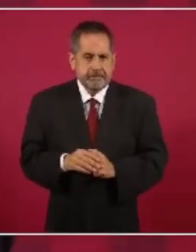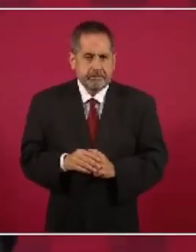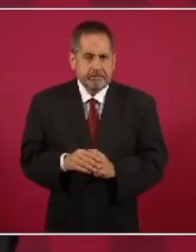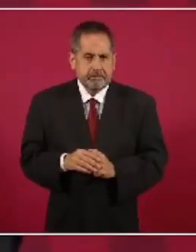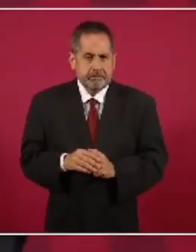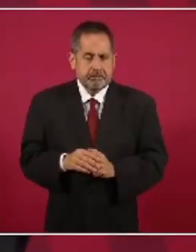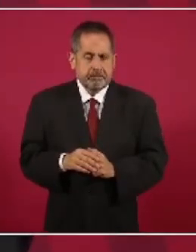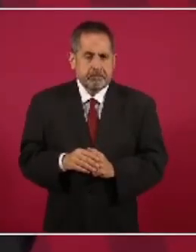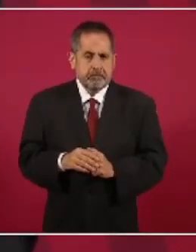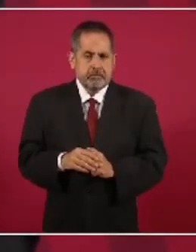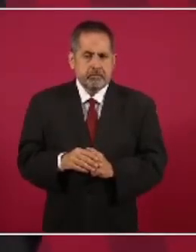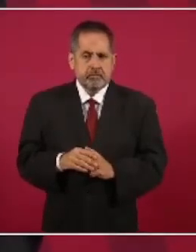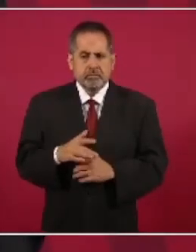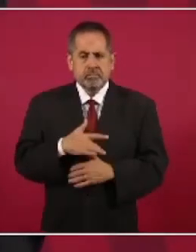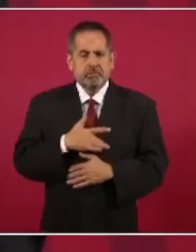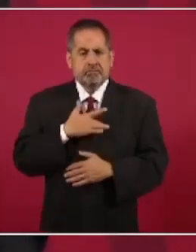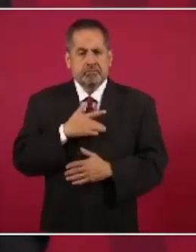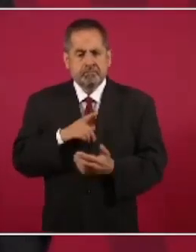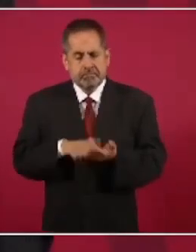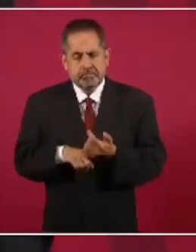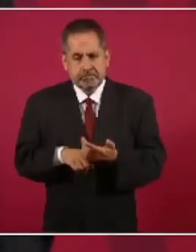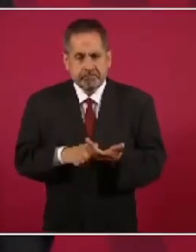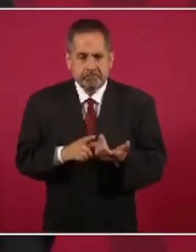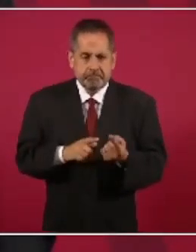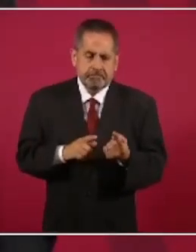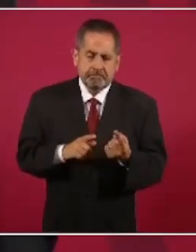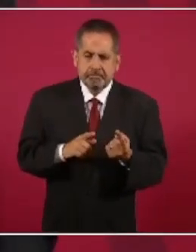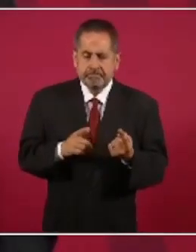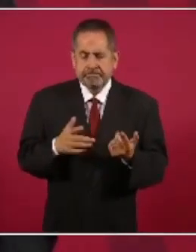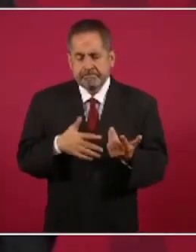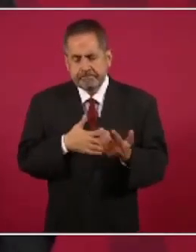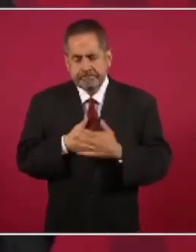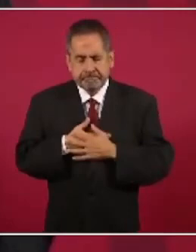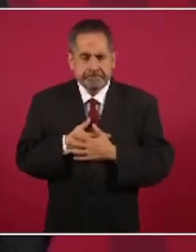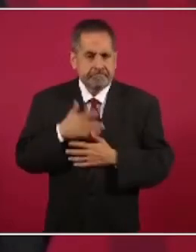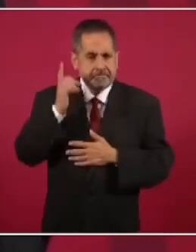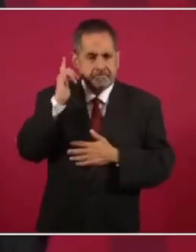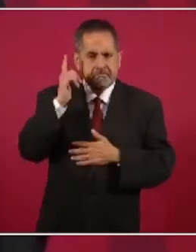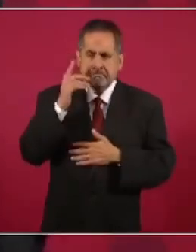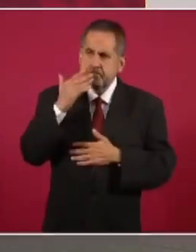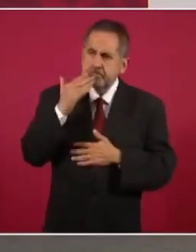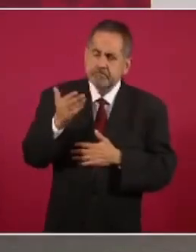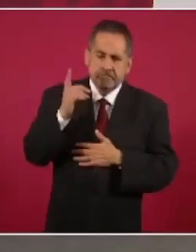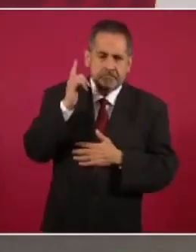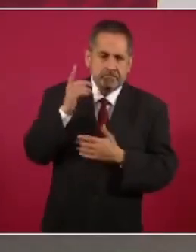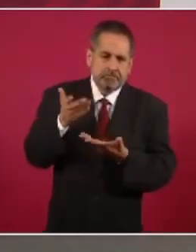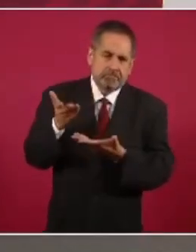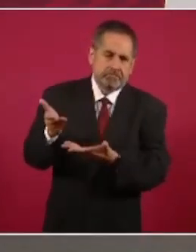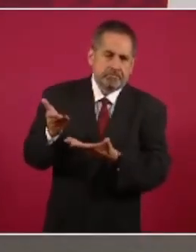nuestra aceptación y deseo de